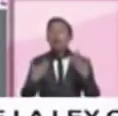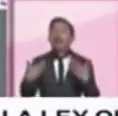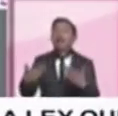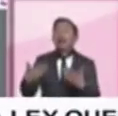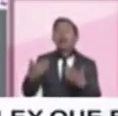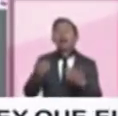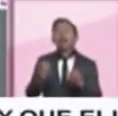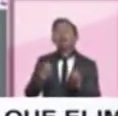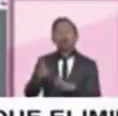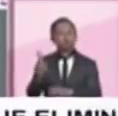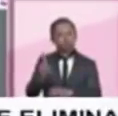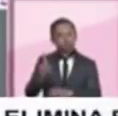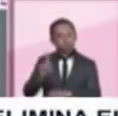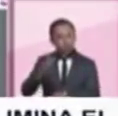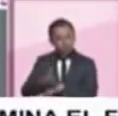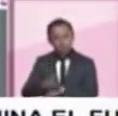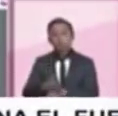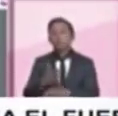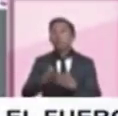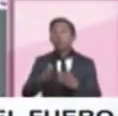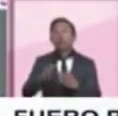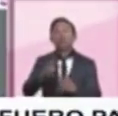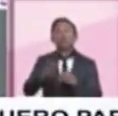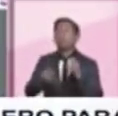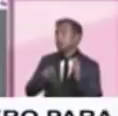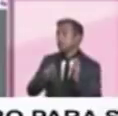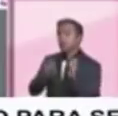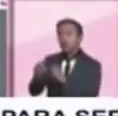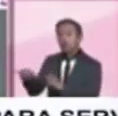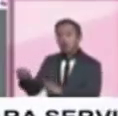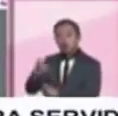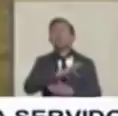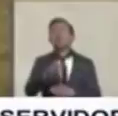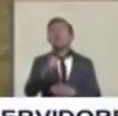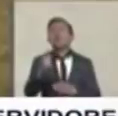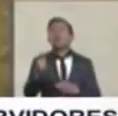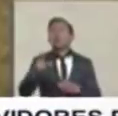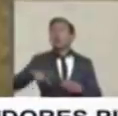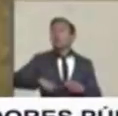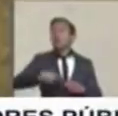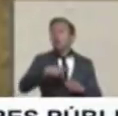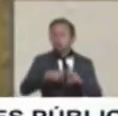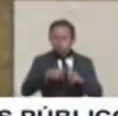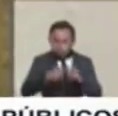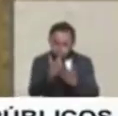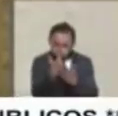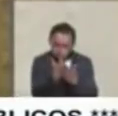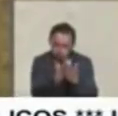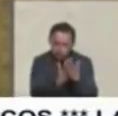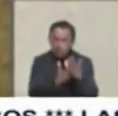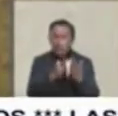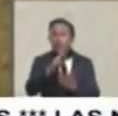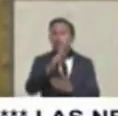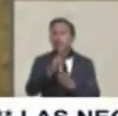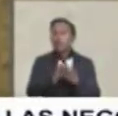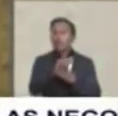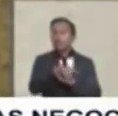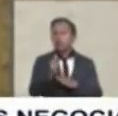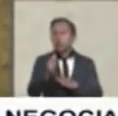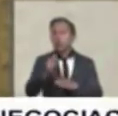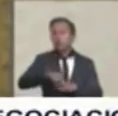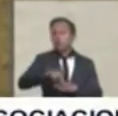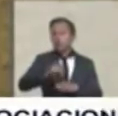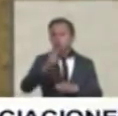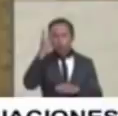Es impresentable, es un tipo que está ahí en la boleta por trampas y que no tiene nada que perder y se puede dar el lujo